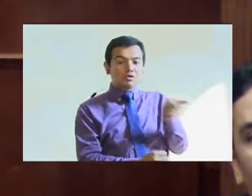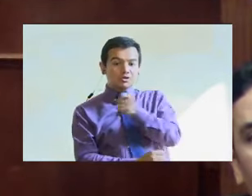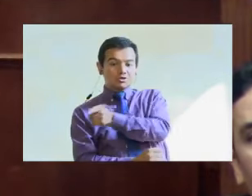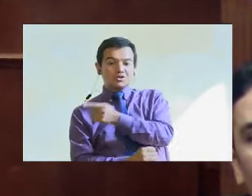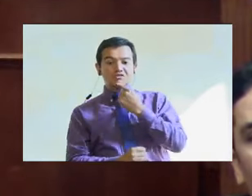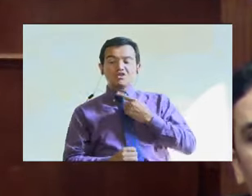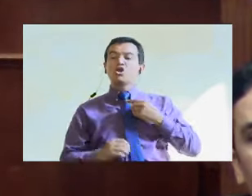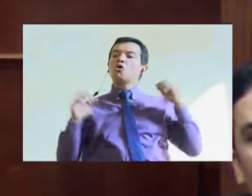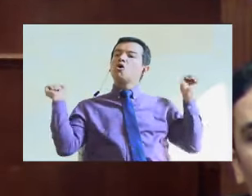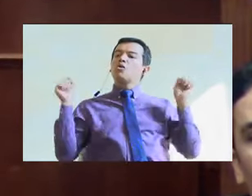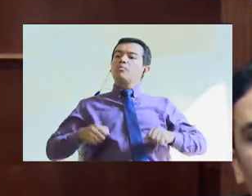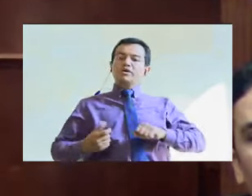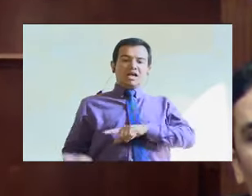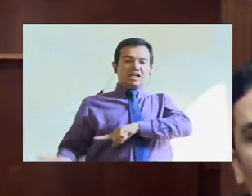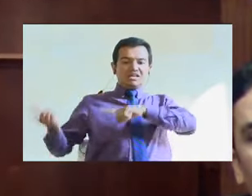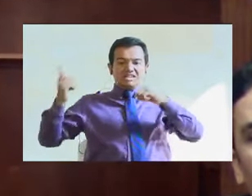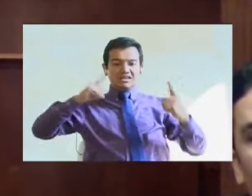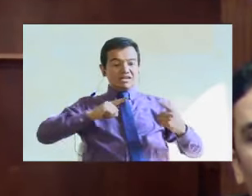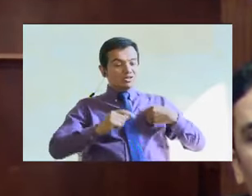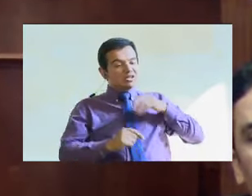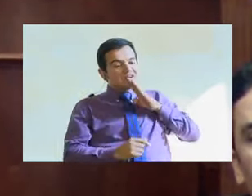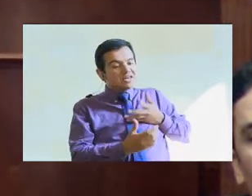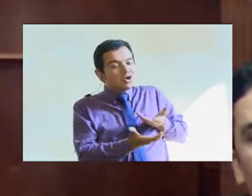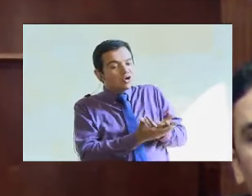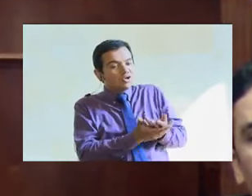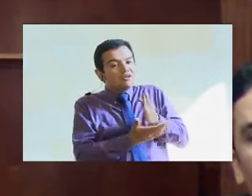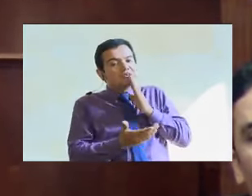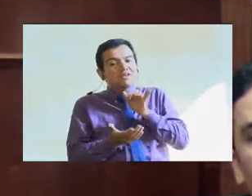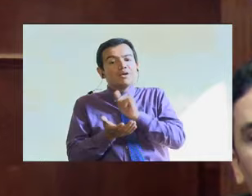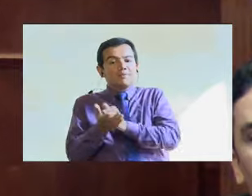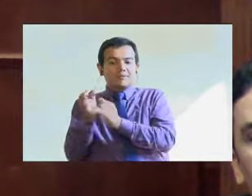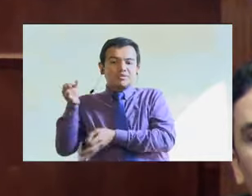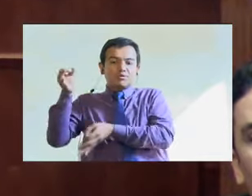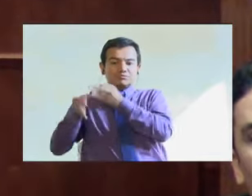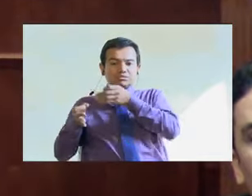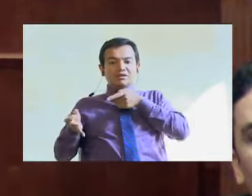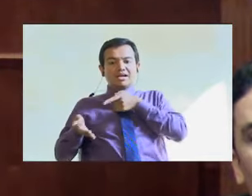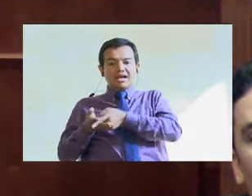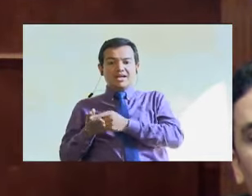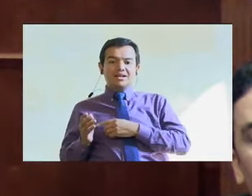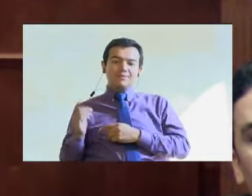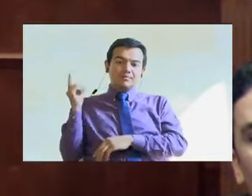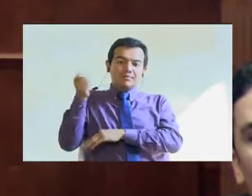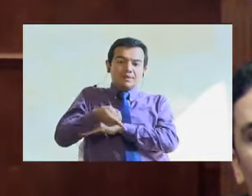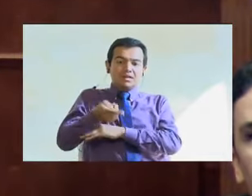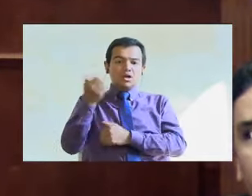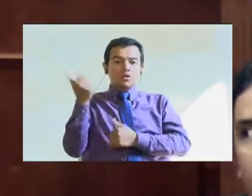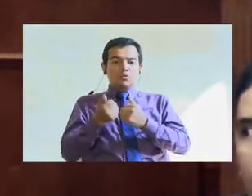cumplido el exhorto de la corte constitucional en la sentencia